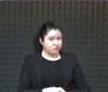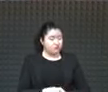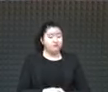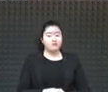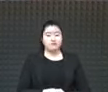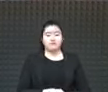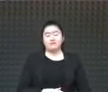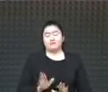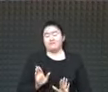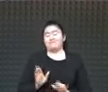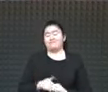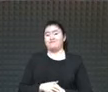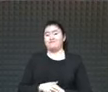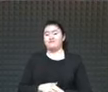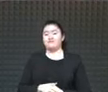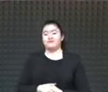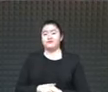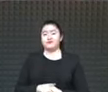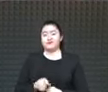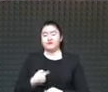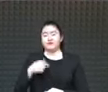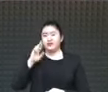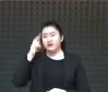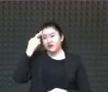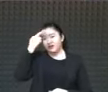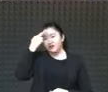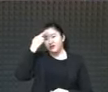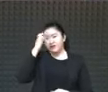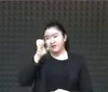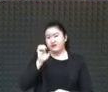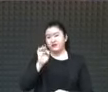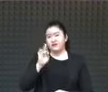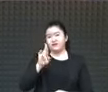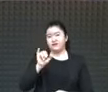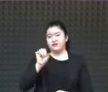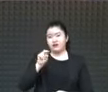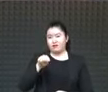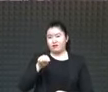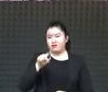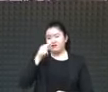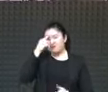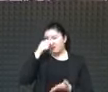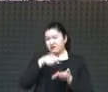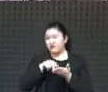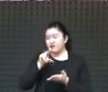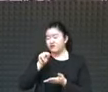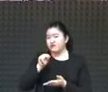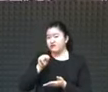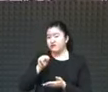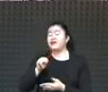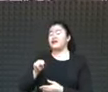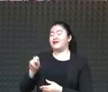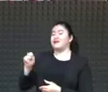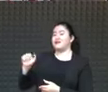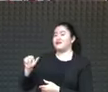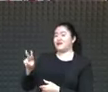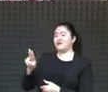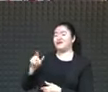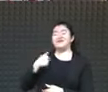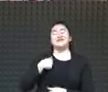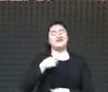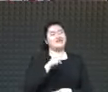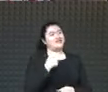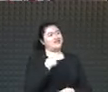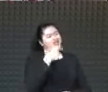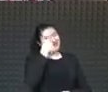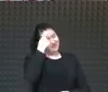No sé, a ver, es que no recuerdo si su nombre es Efraín, no es Efraín, ¿no? Es Saúl. Saúl, sí, por eso no me sonaba, perdón, por